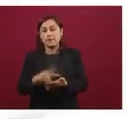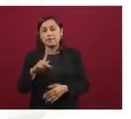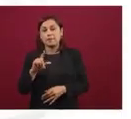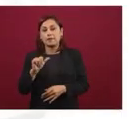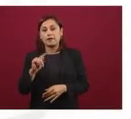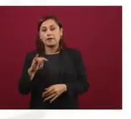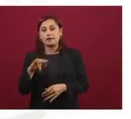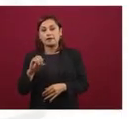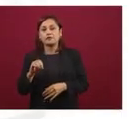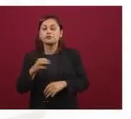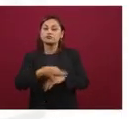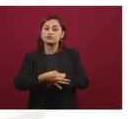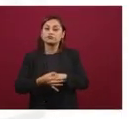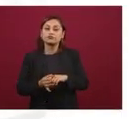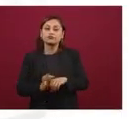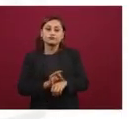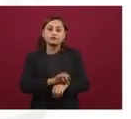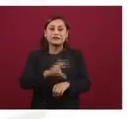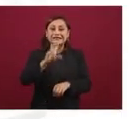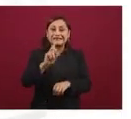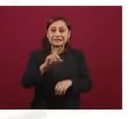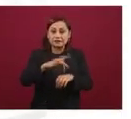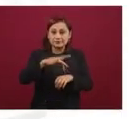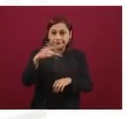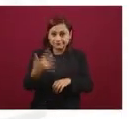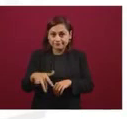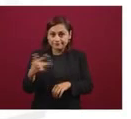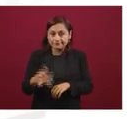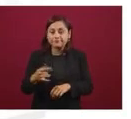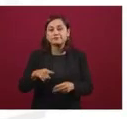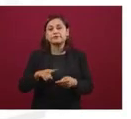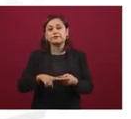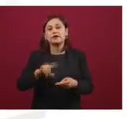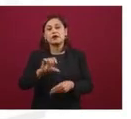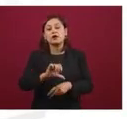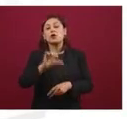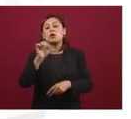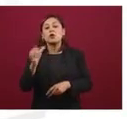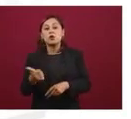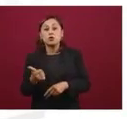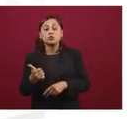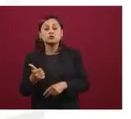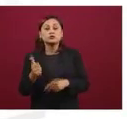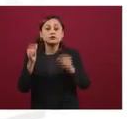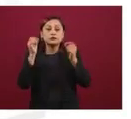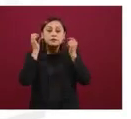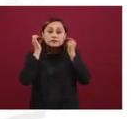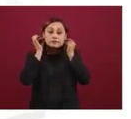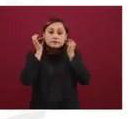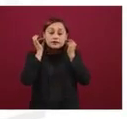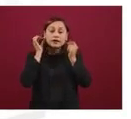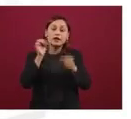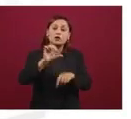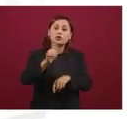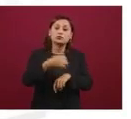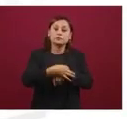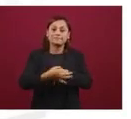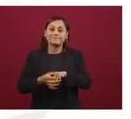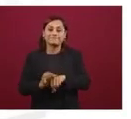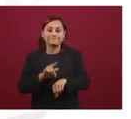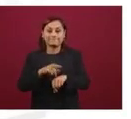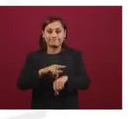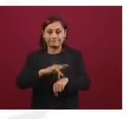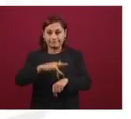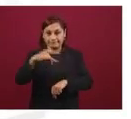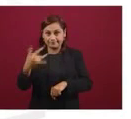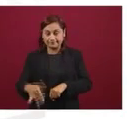siete diamantes el primero 30 dementes el segundo y 11 diamantes los aretes y quiero